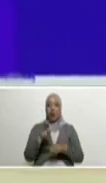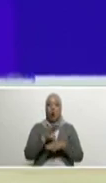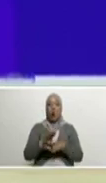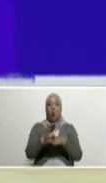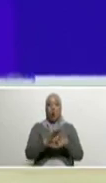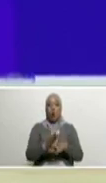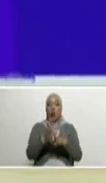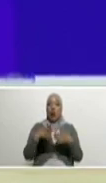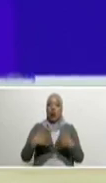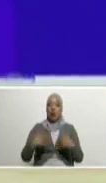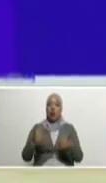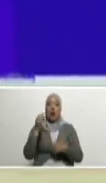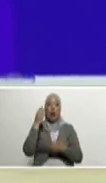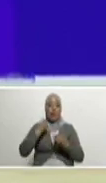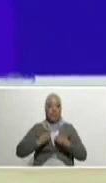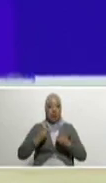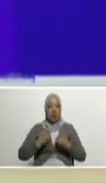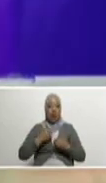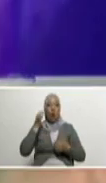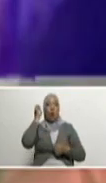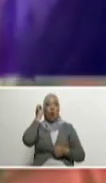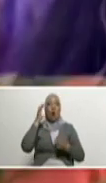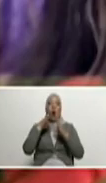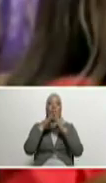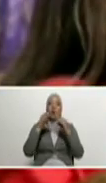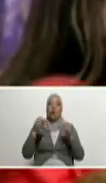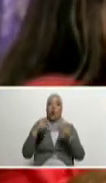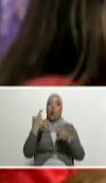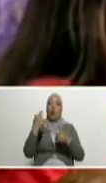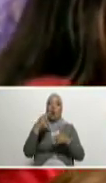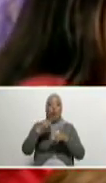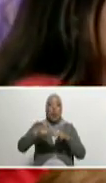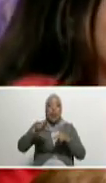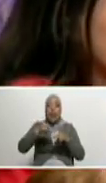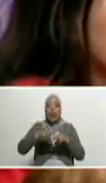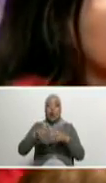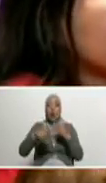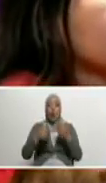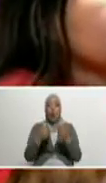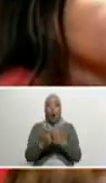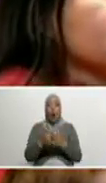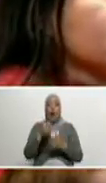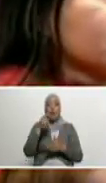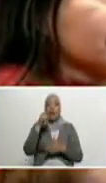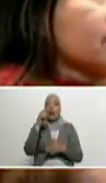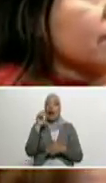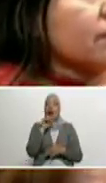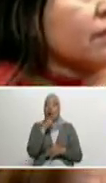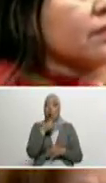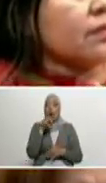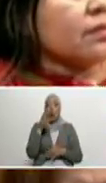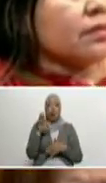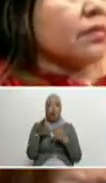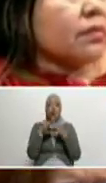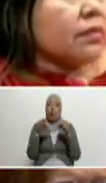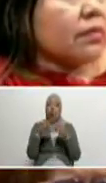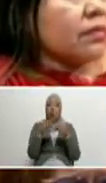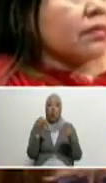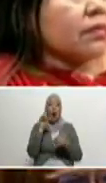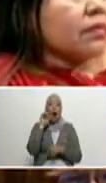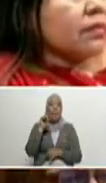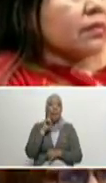protección de la salud y la vida de la mujer en todas las etapas de su vida. Aquí hay un conjunto de acciones que ya vamos a